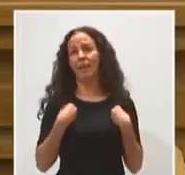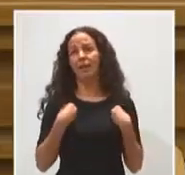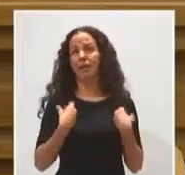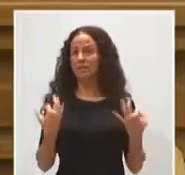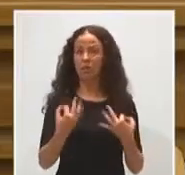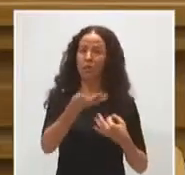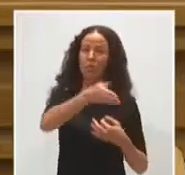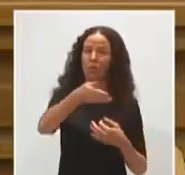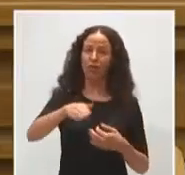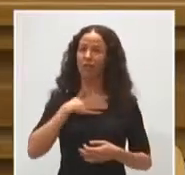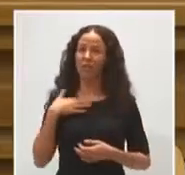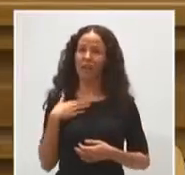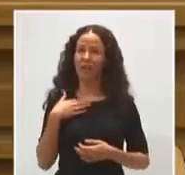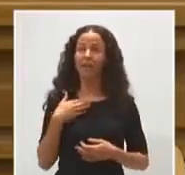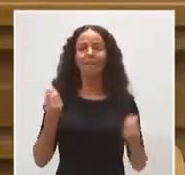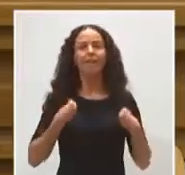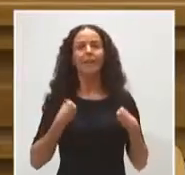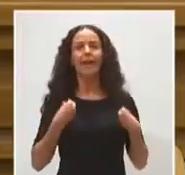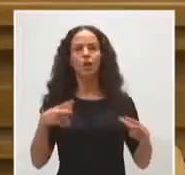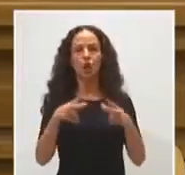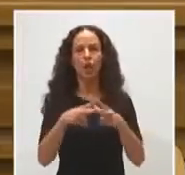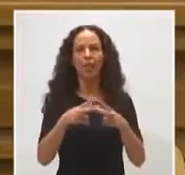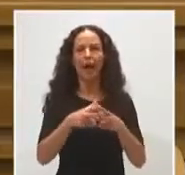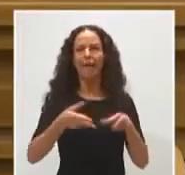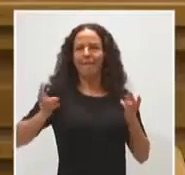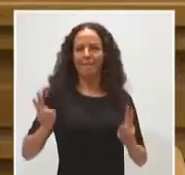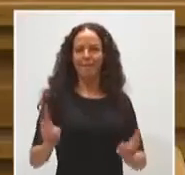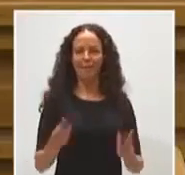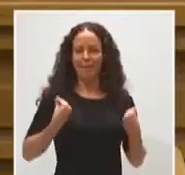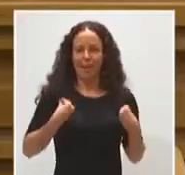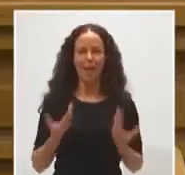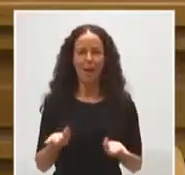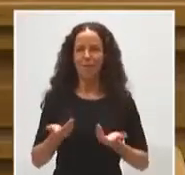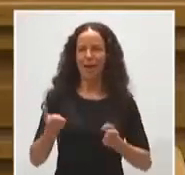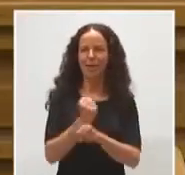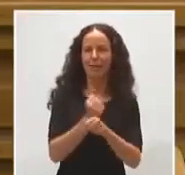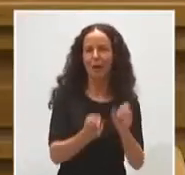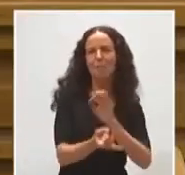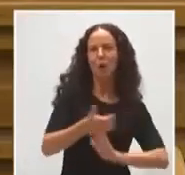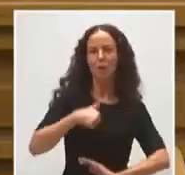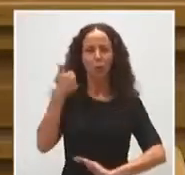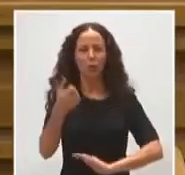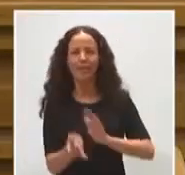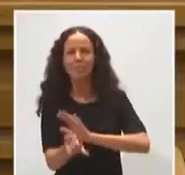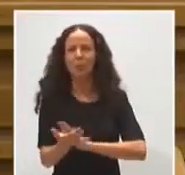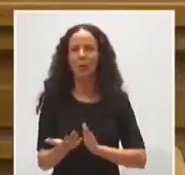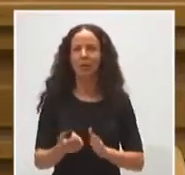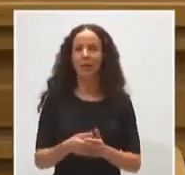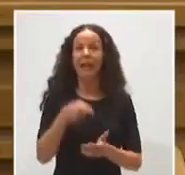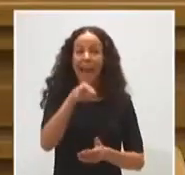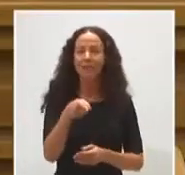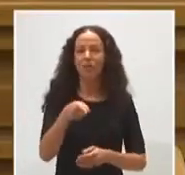nosotros la vida de una sociedad activa dinámica que crea empleo que crea oportunidades eso en